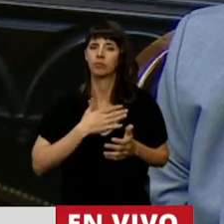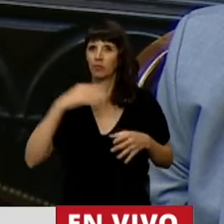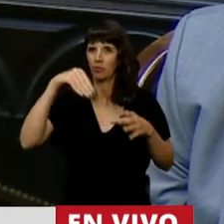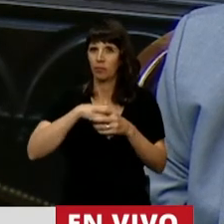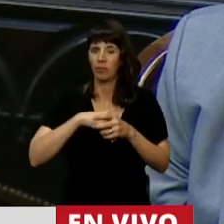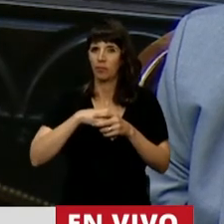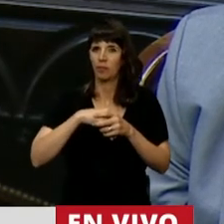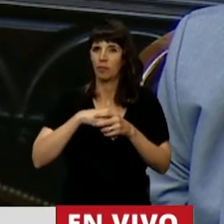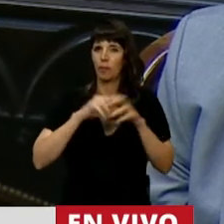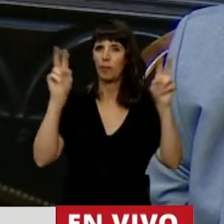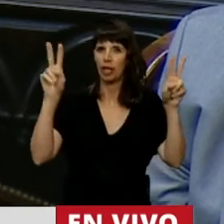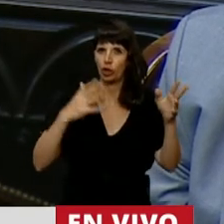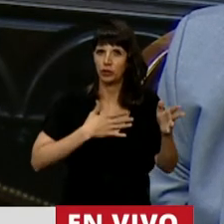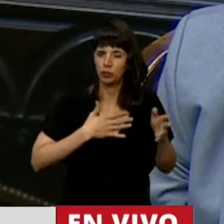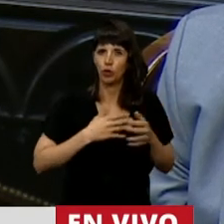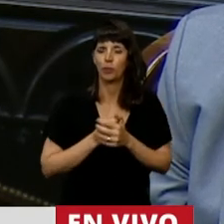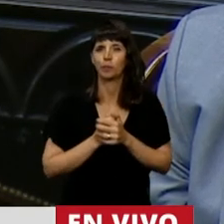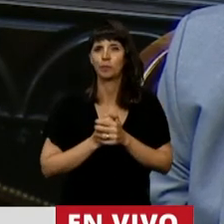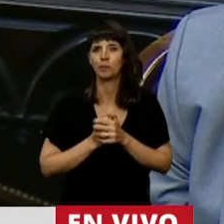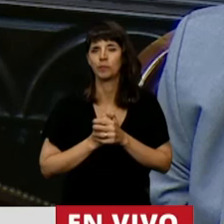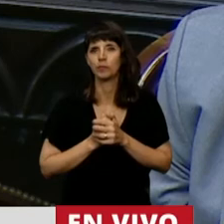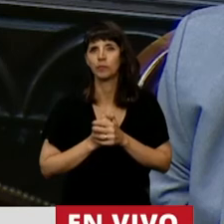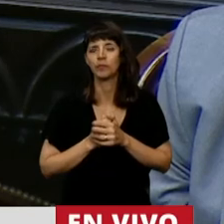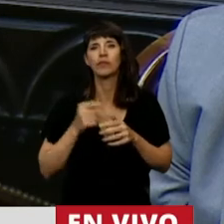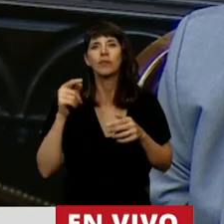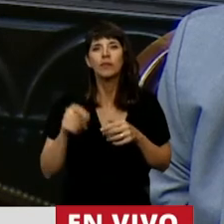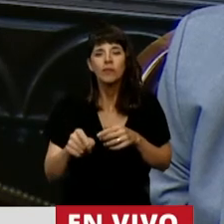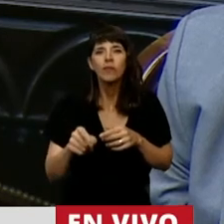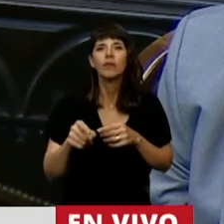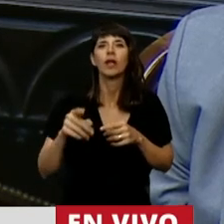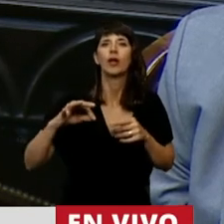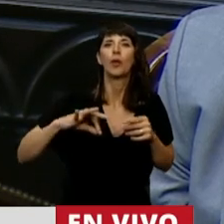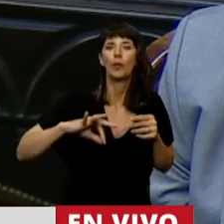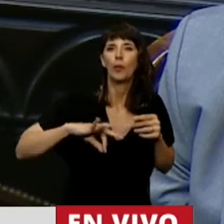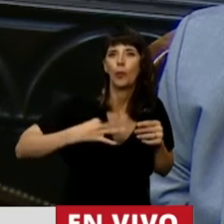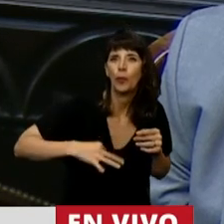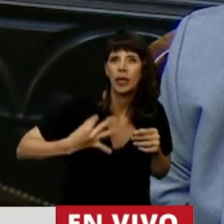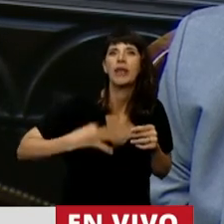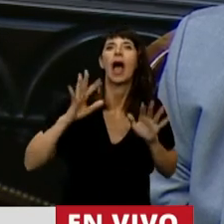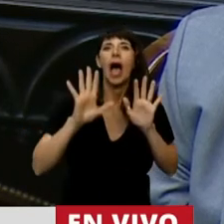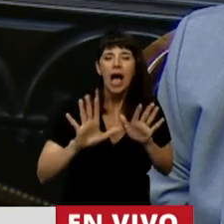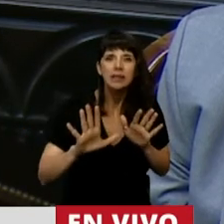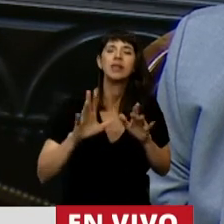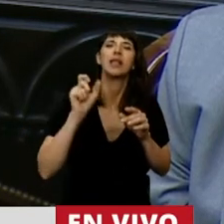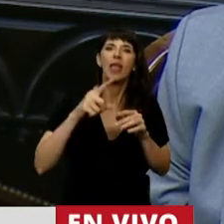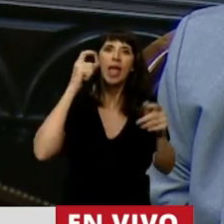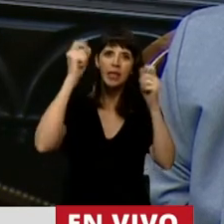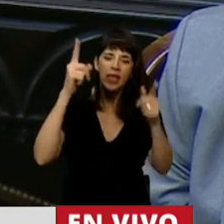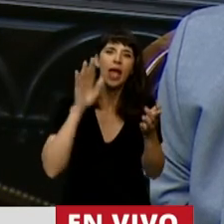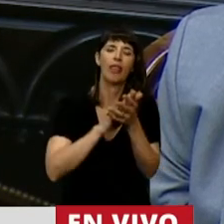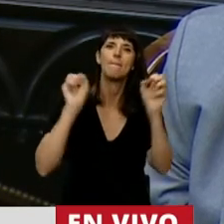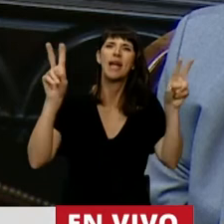que soy, está enmarcado en la vida doctrinaria del peronismo el defenso a la